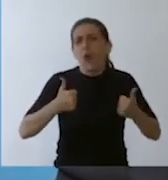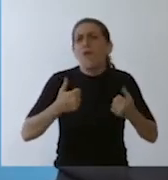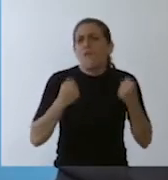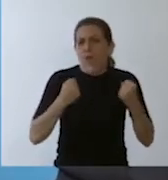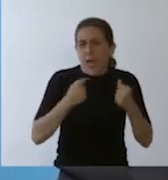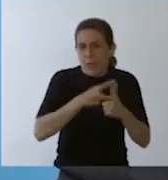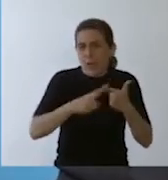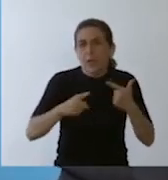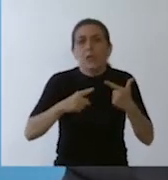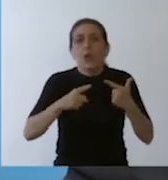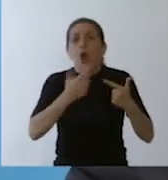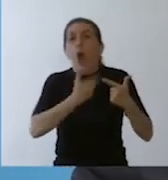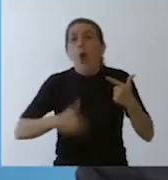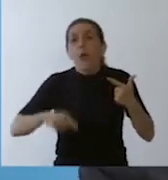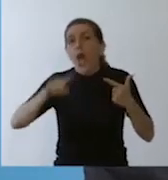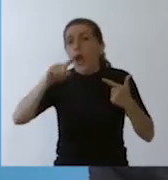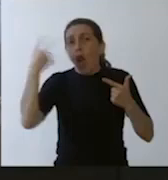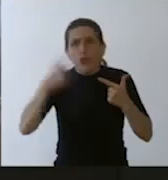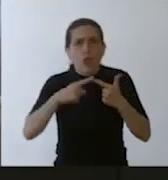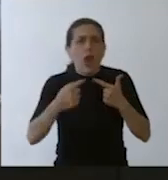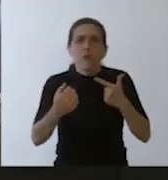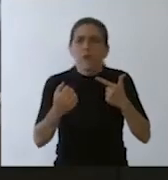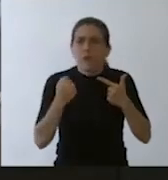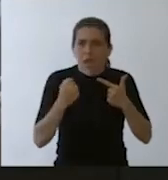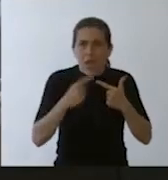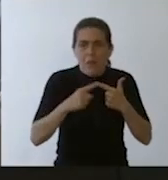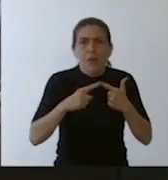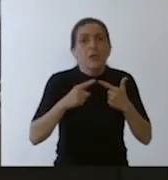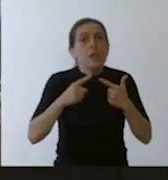área del gobierno nacional también, y estamos